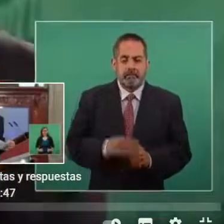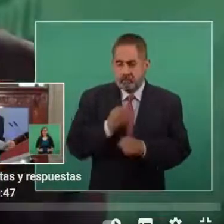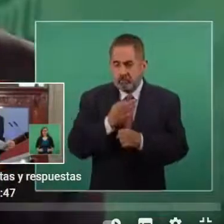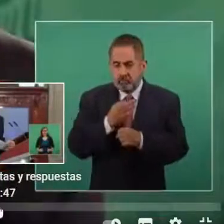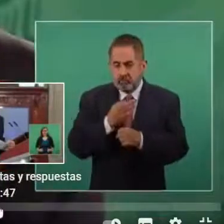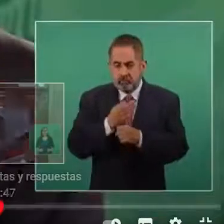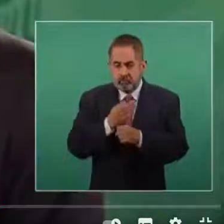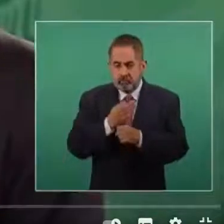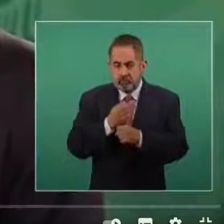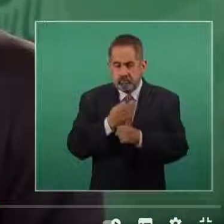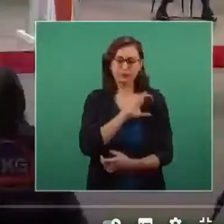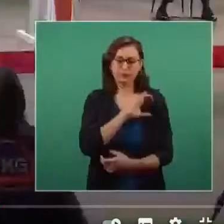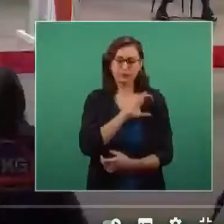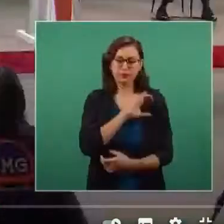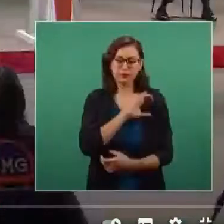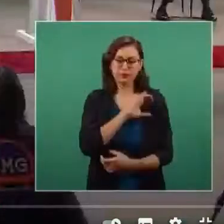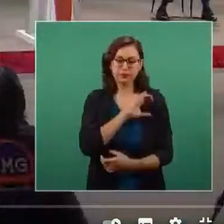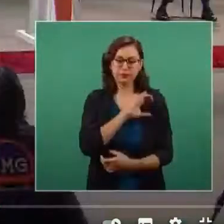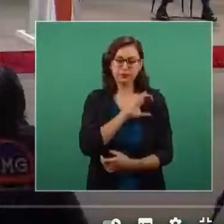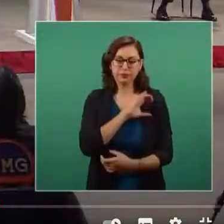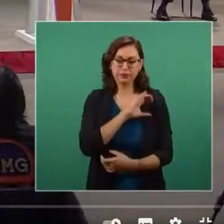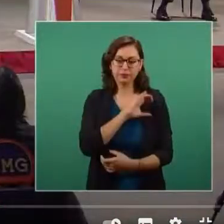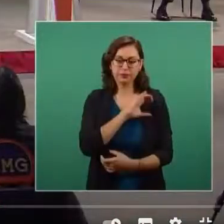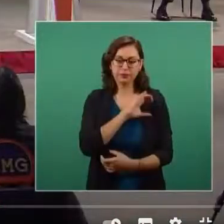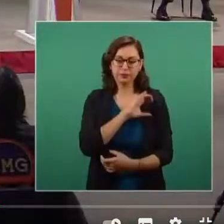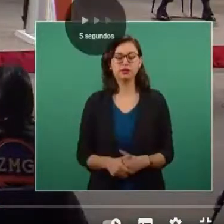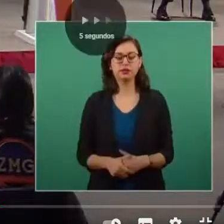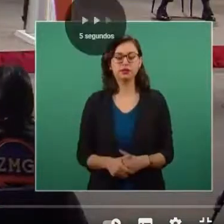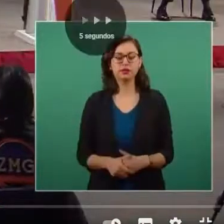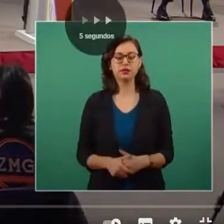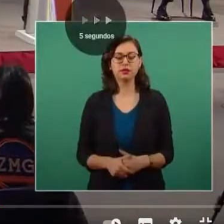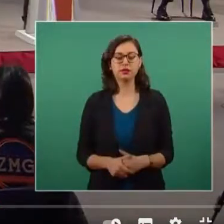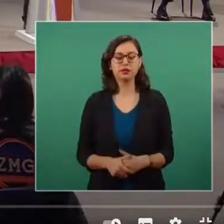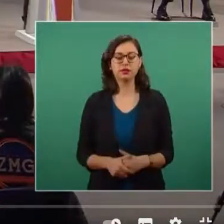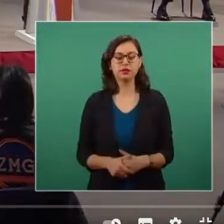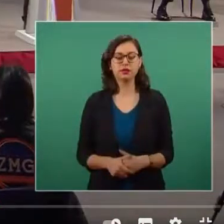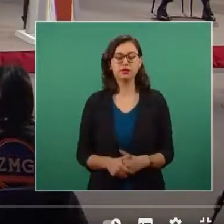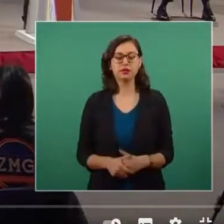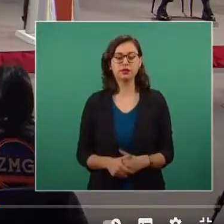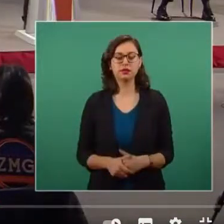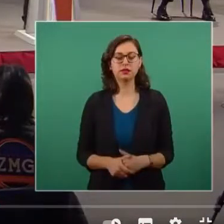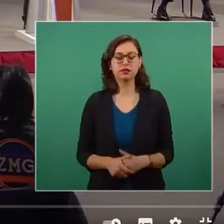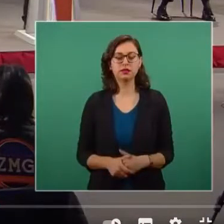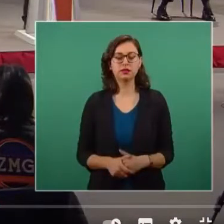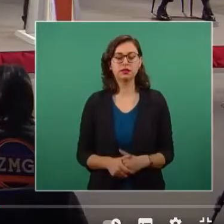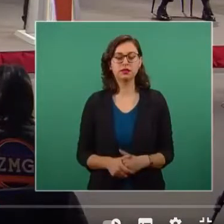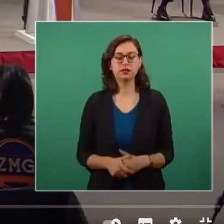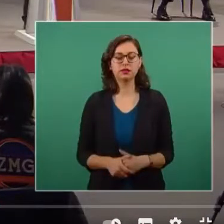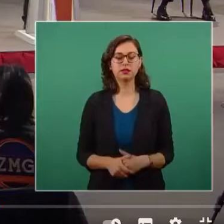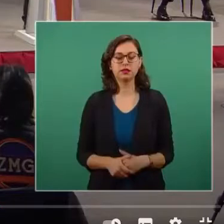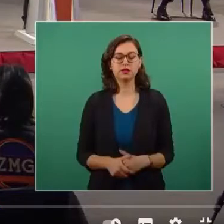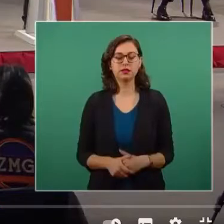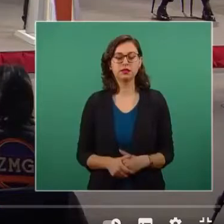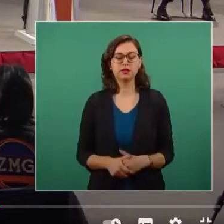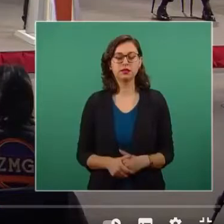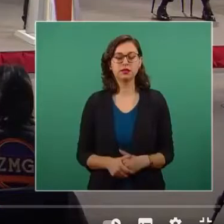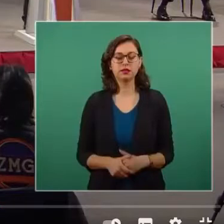conformando. Bueno, pues como ya lo veían, pues esto de acuerdo a que pues